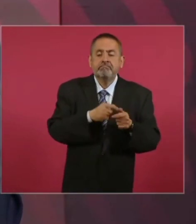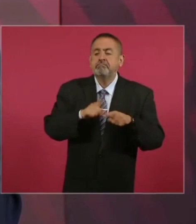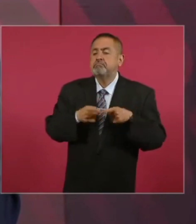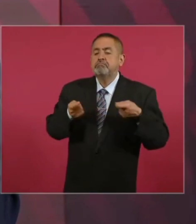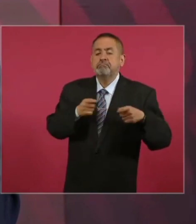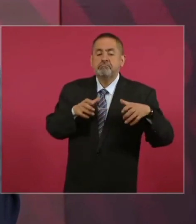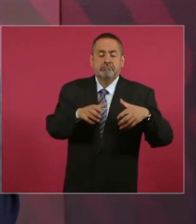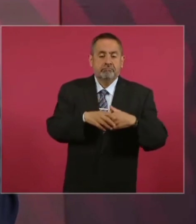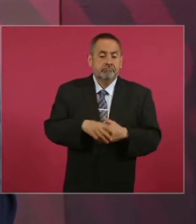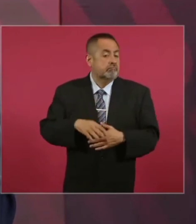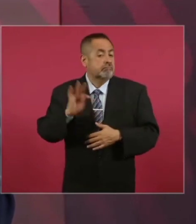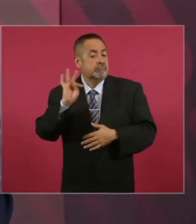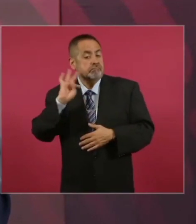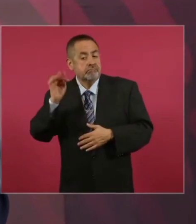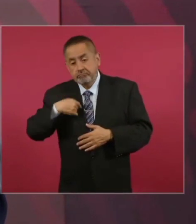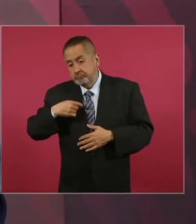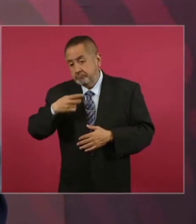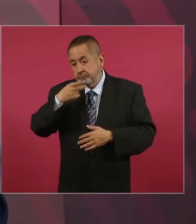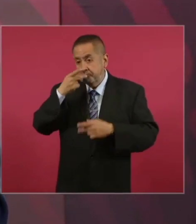si lo digo yo,